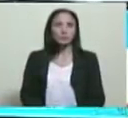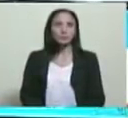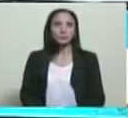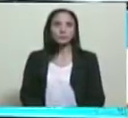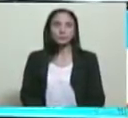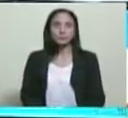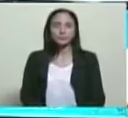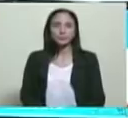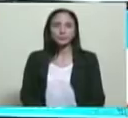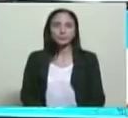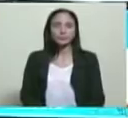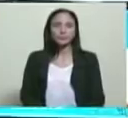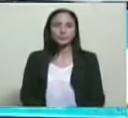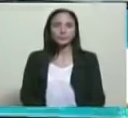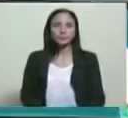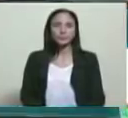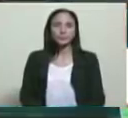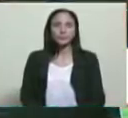La muchachada.